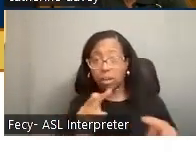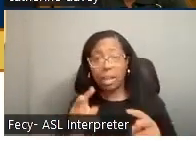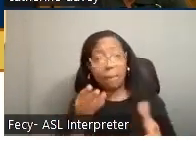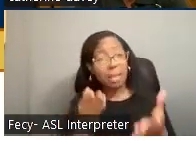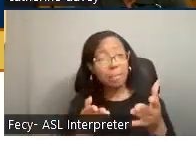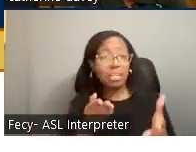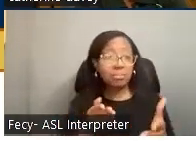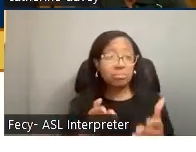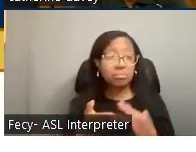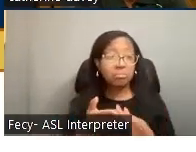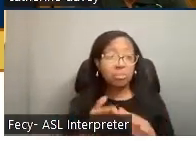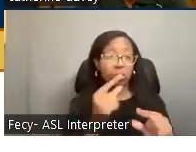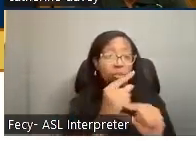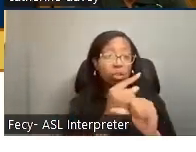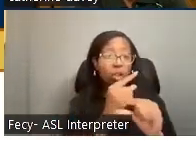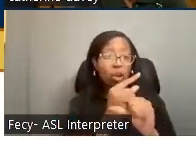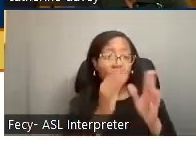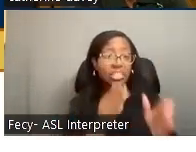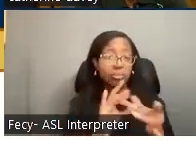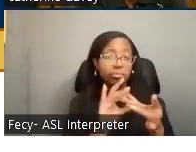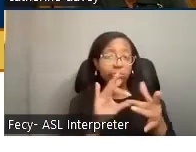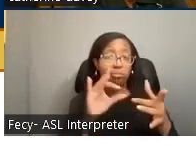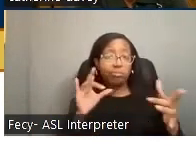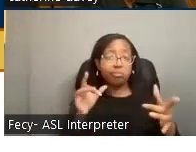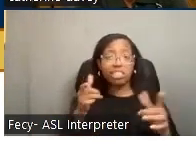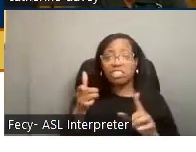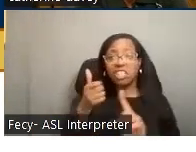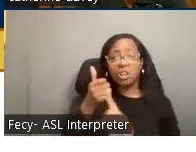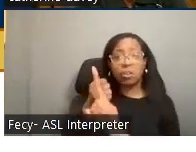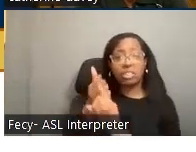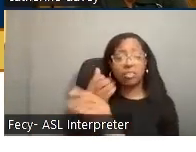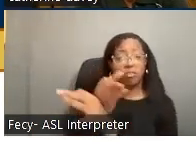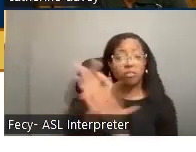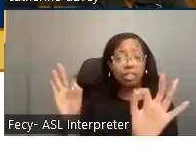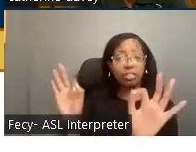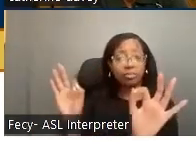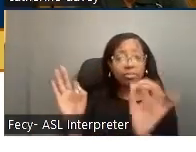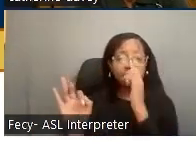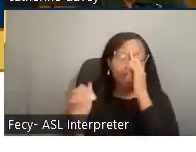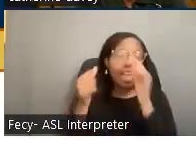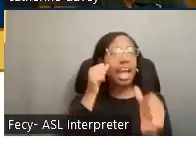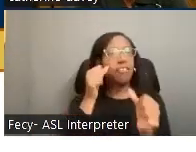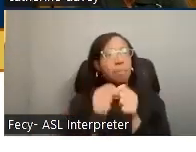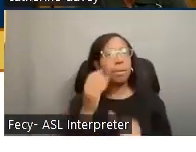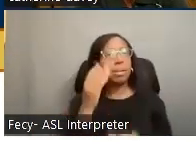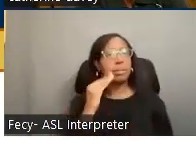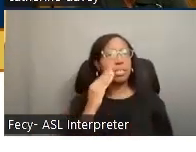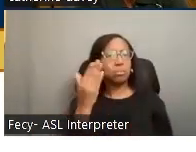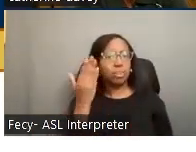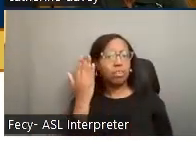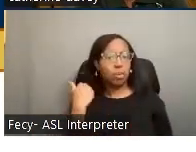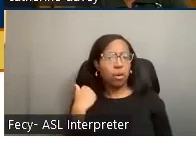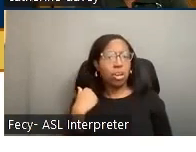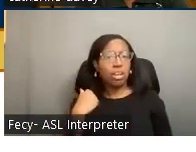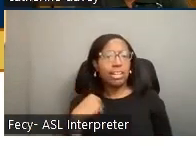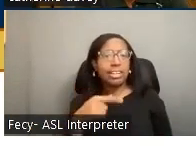examinen si ella podría tener algunos de sus derechos restaurados. Eso es absolutamente un proceso. A mí me encanta contar la historia de cuando lo hicimos por un